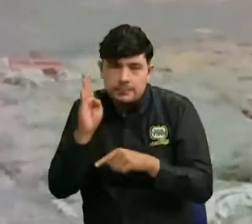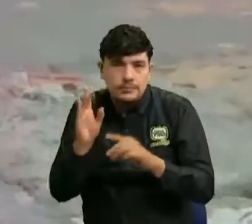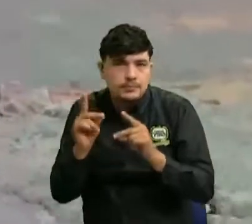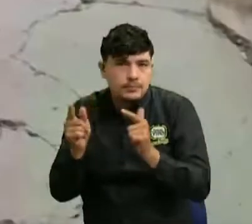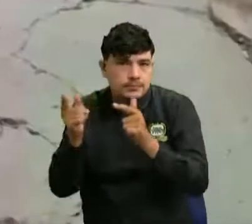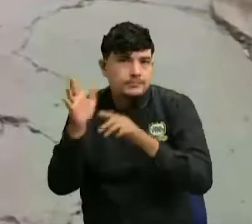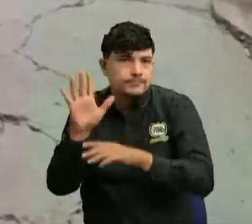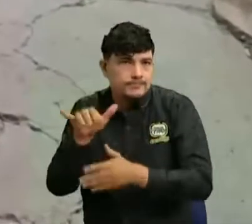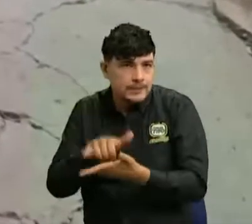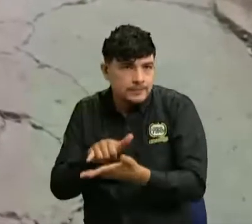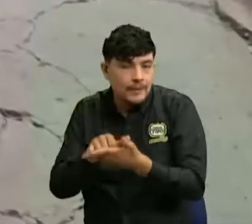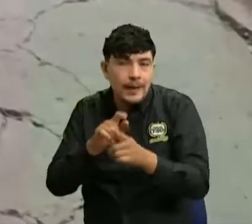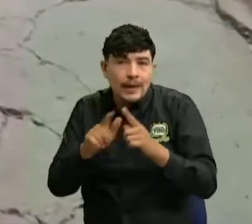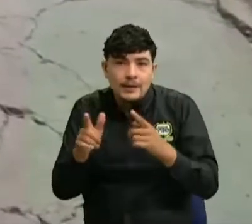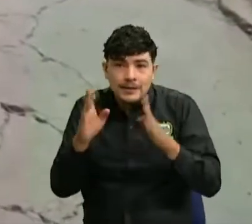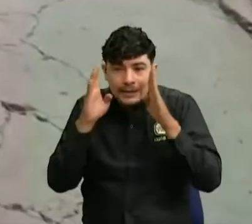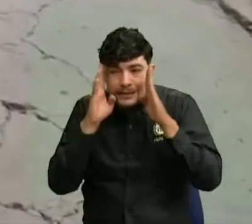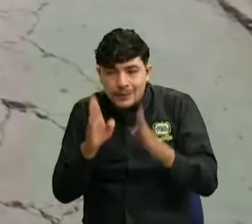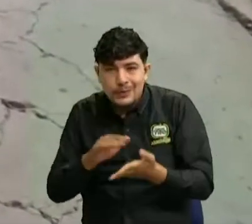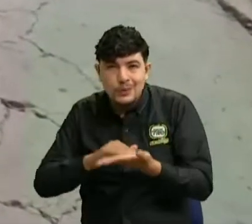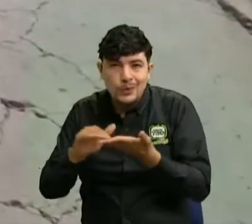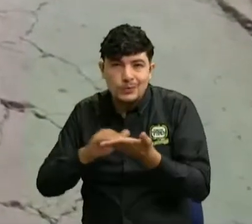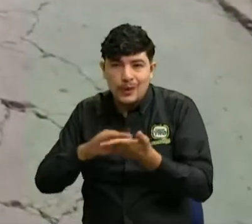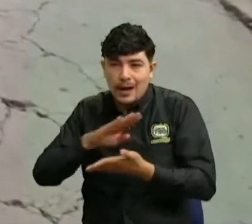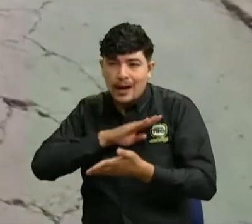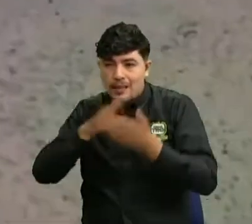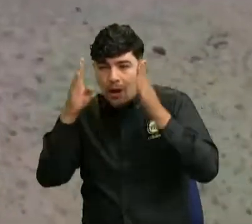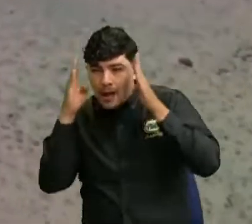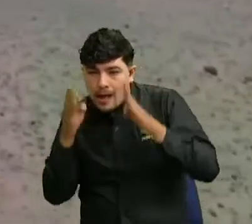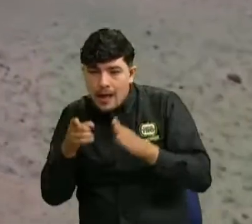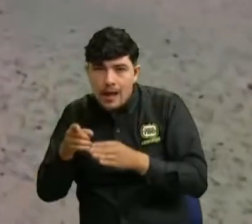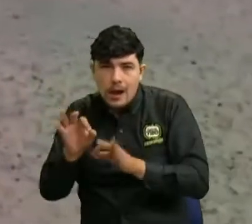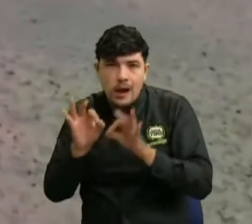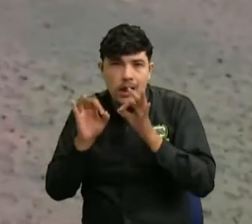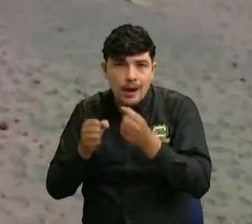comuna 3 y 4 de la Ciudadela de la Libertad, siendo